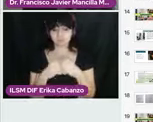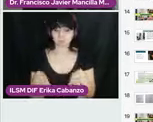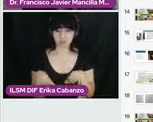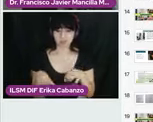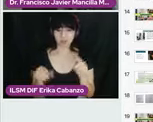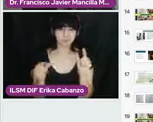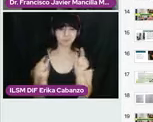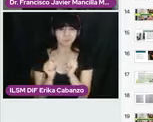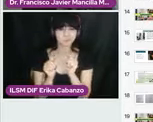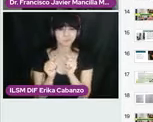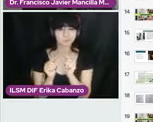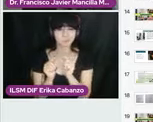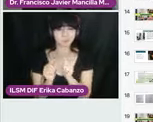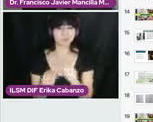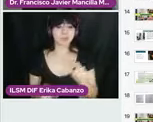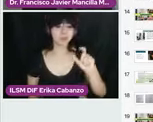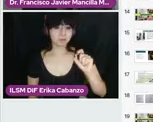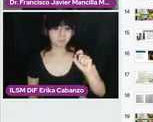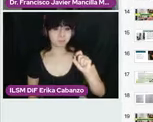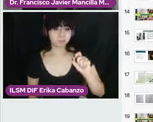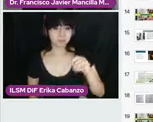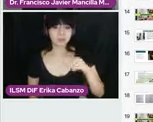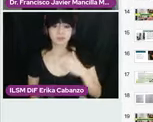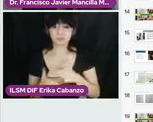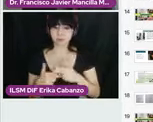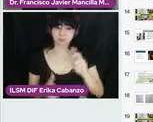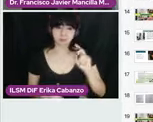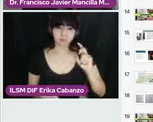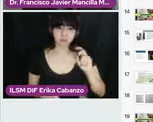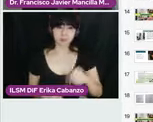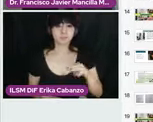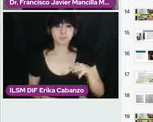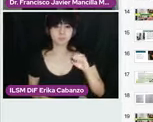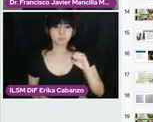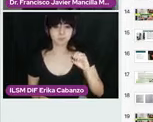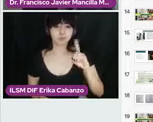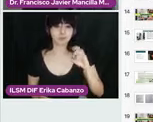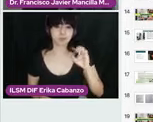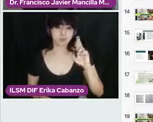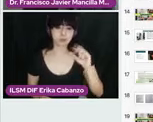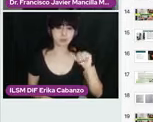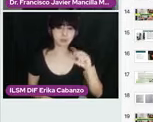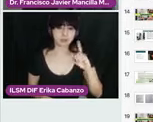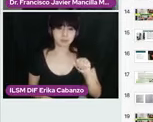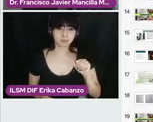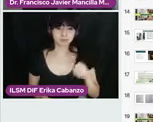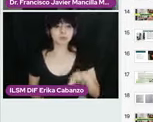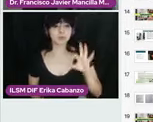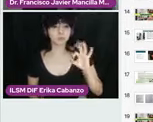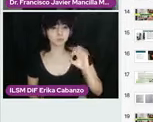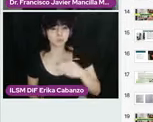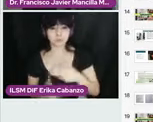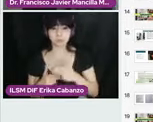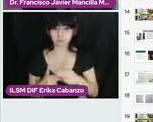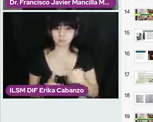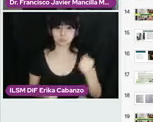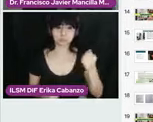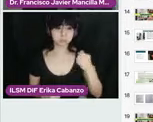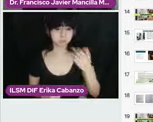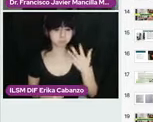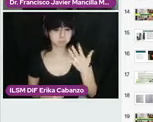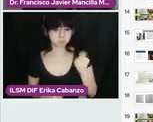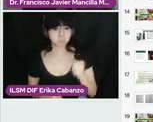40, la pérdida moderada de 40 a 60, la de 60 a 80, pérdida severa, de 80 a 100,